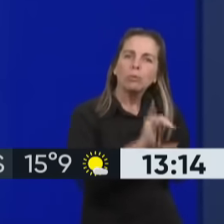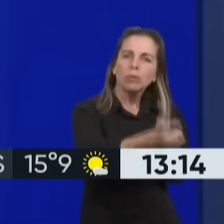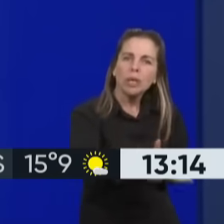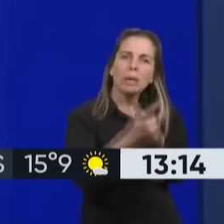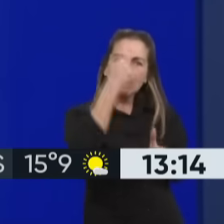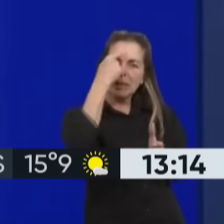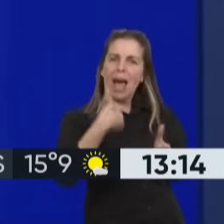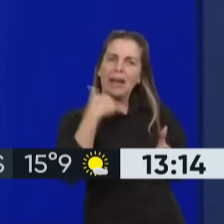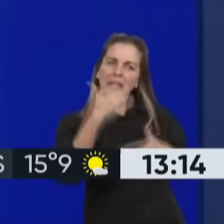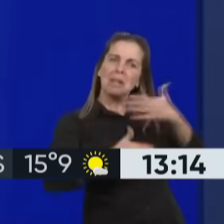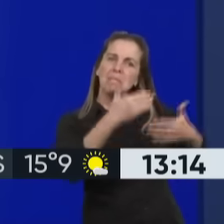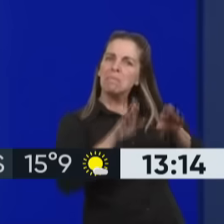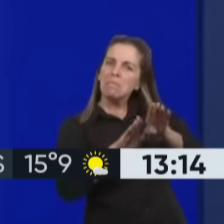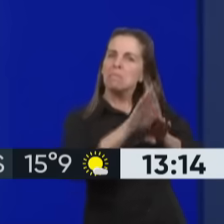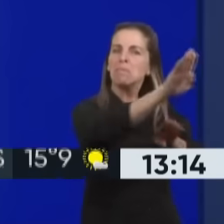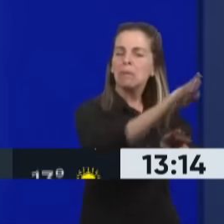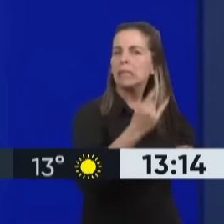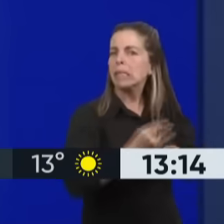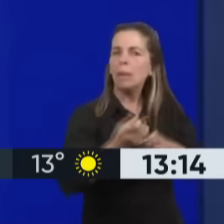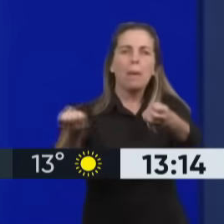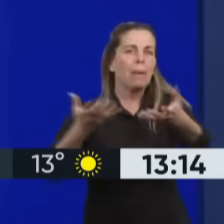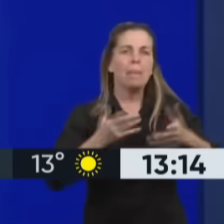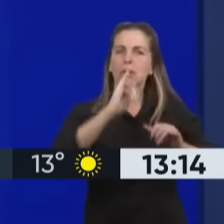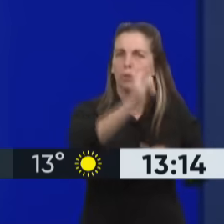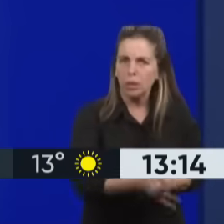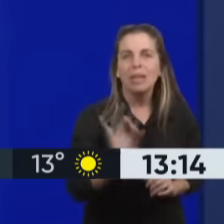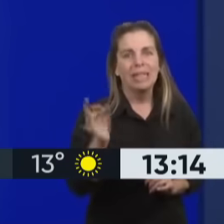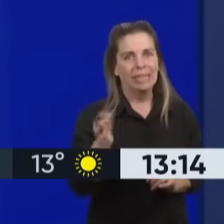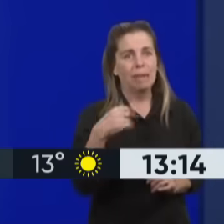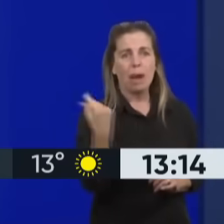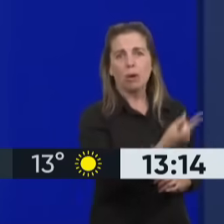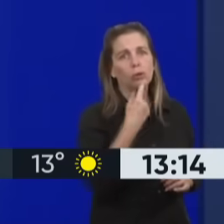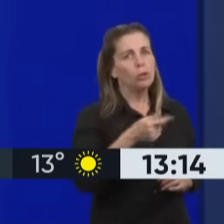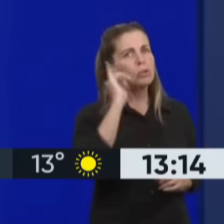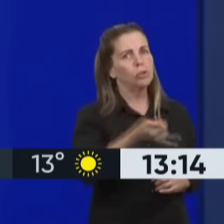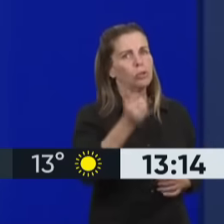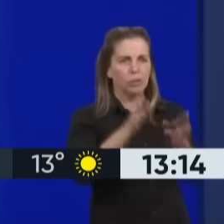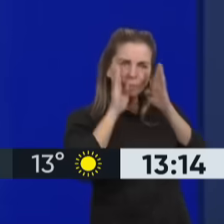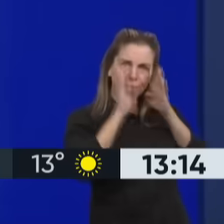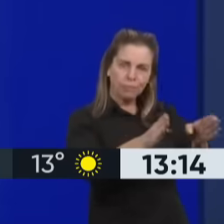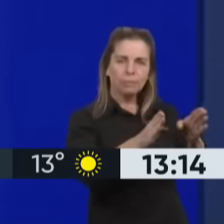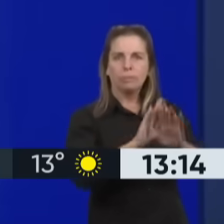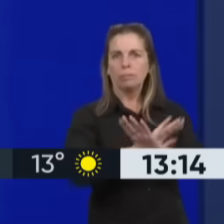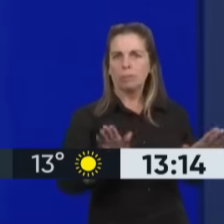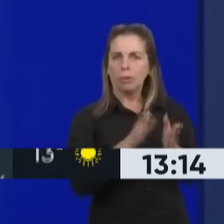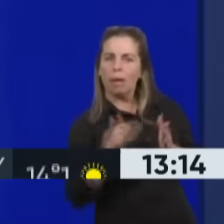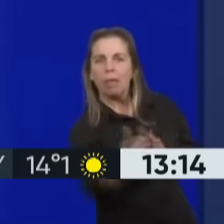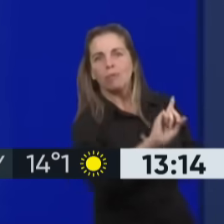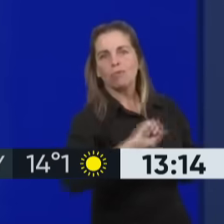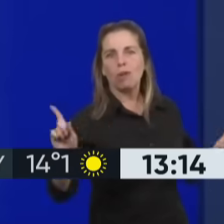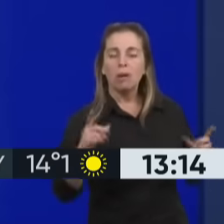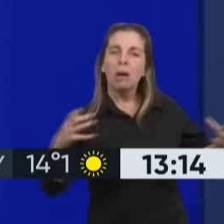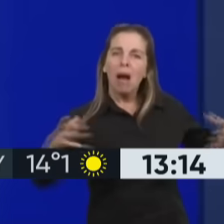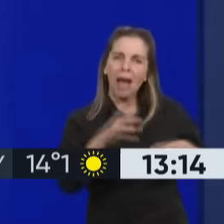Argentina próspera siempre será bienvenido, pero sepan que somos inquebrantables. Nuestra convicción de hierro nos